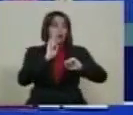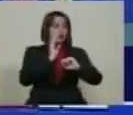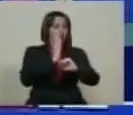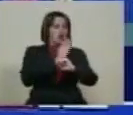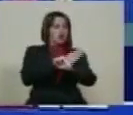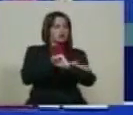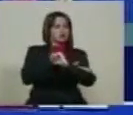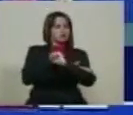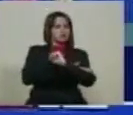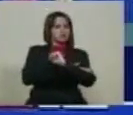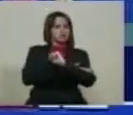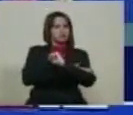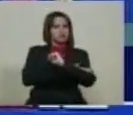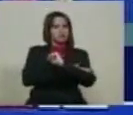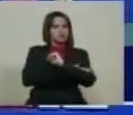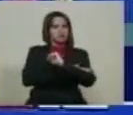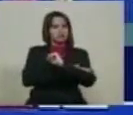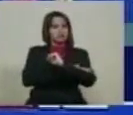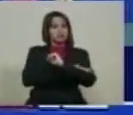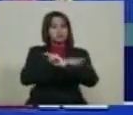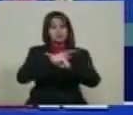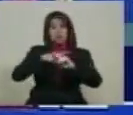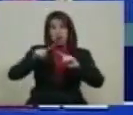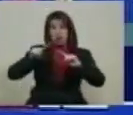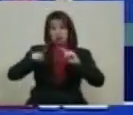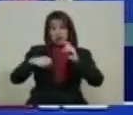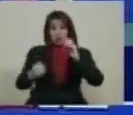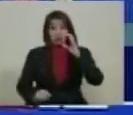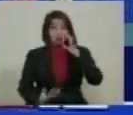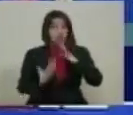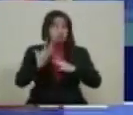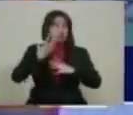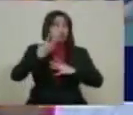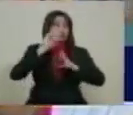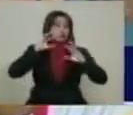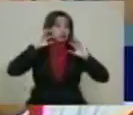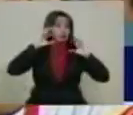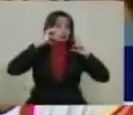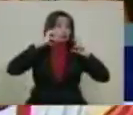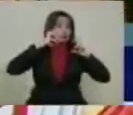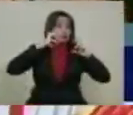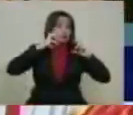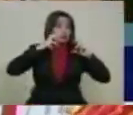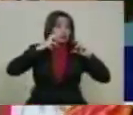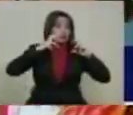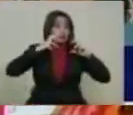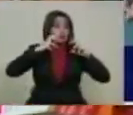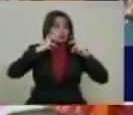Pero esos surgen de grandes monstruos, como hemos conocido.